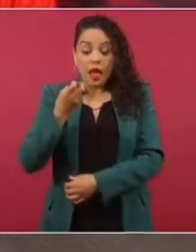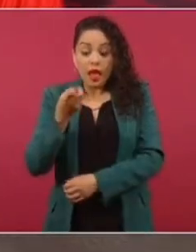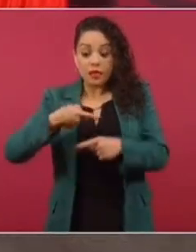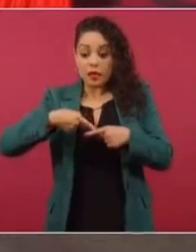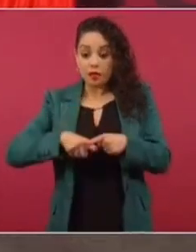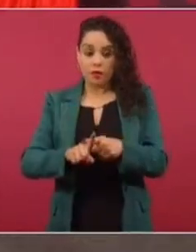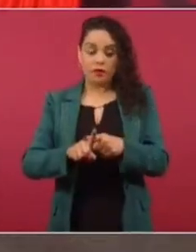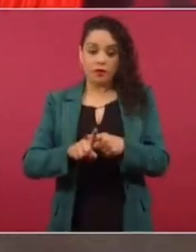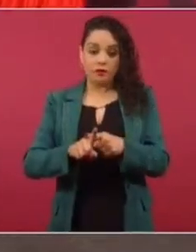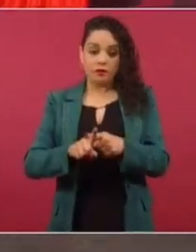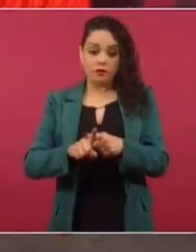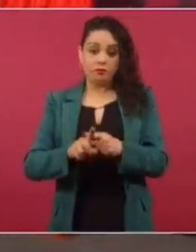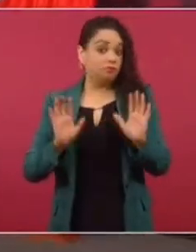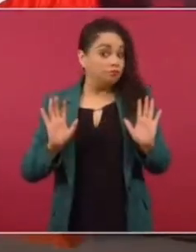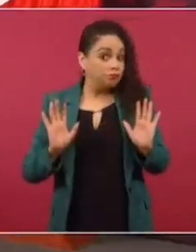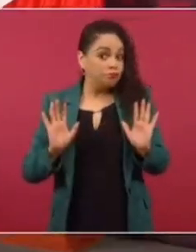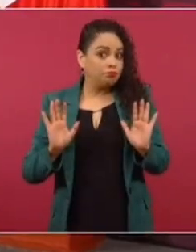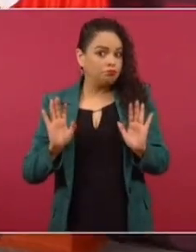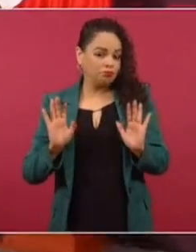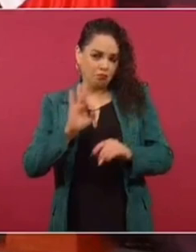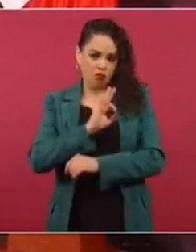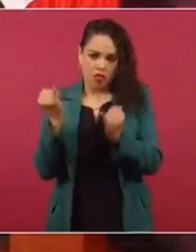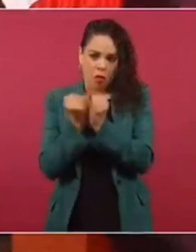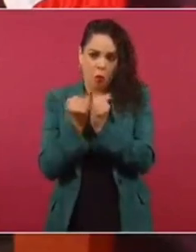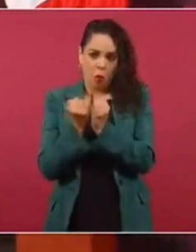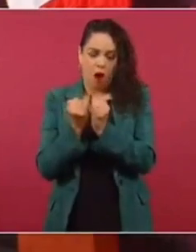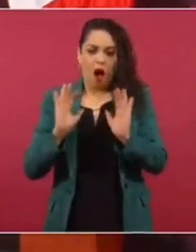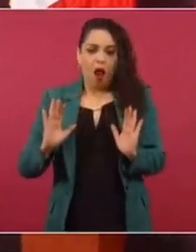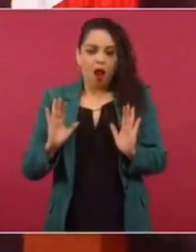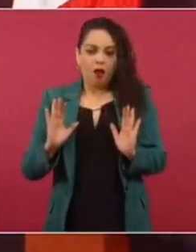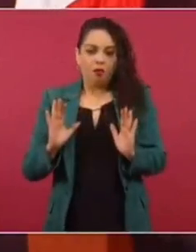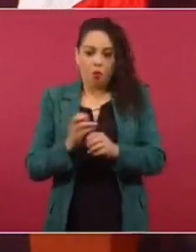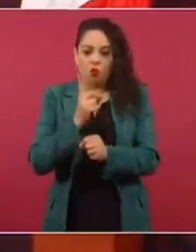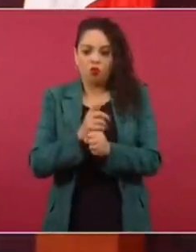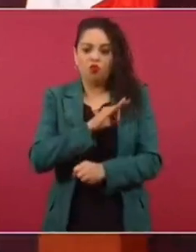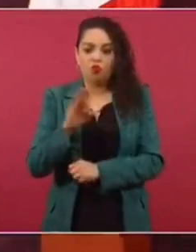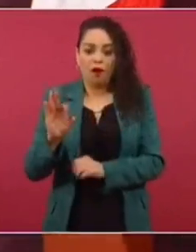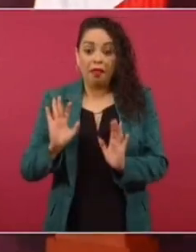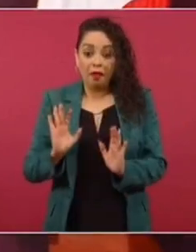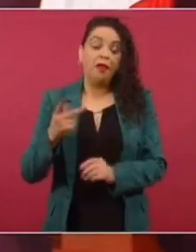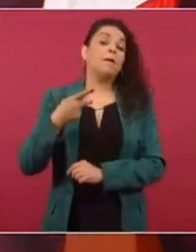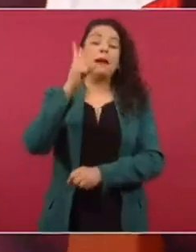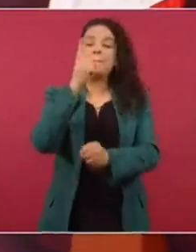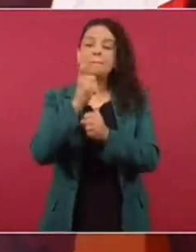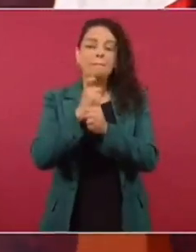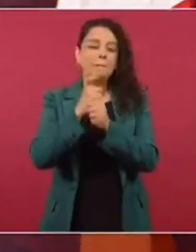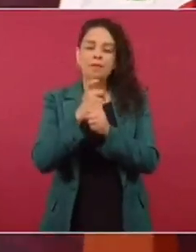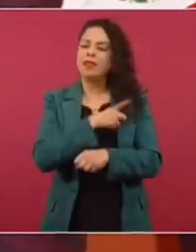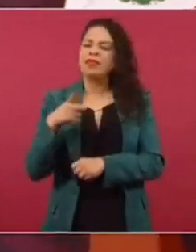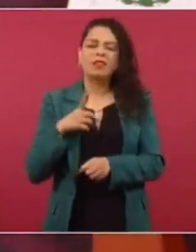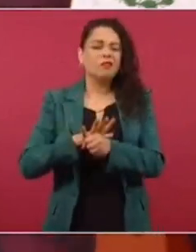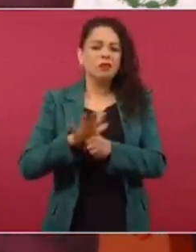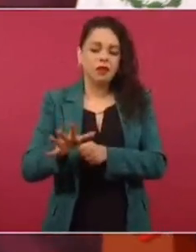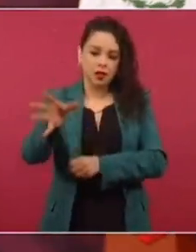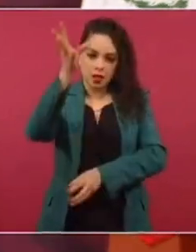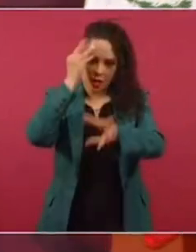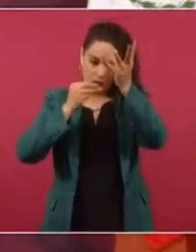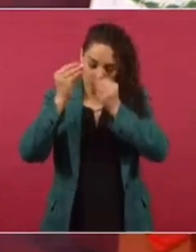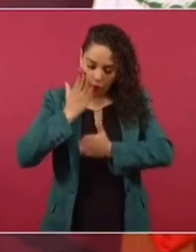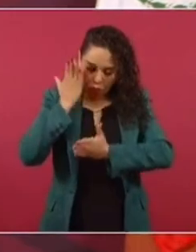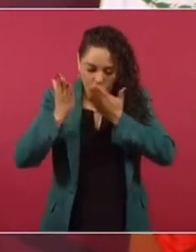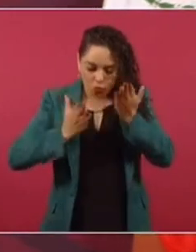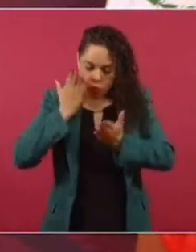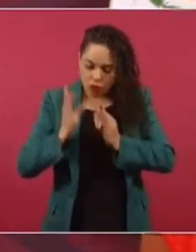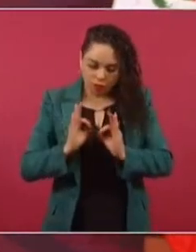Entonces, no descartar eso también como una posibilidad. Sin embargo, yo insisto, lo primero es la formación. Que